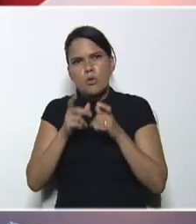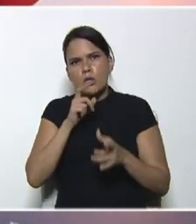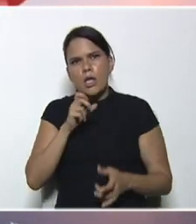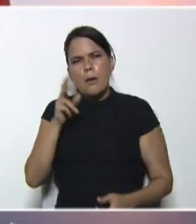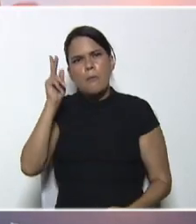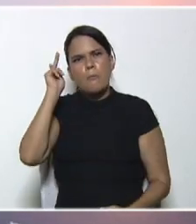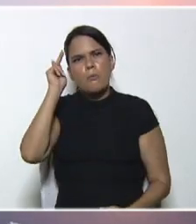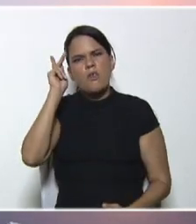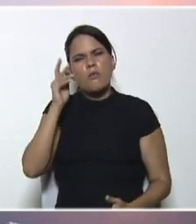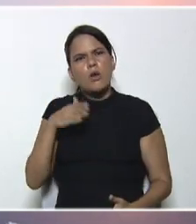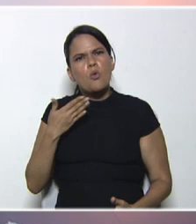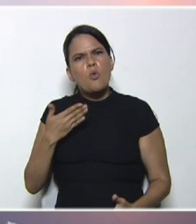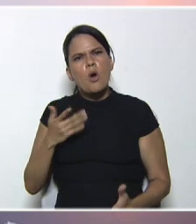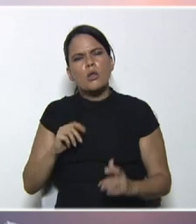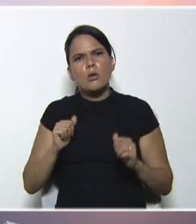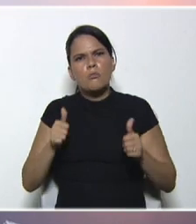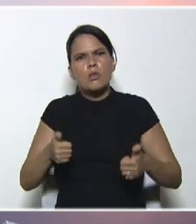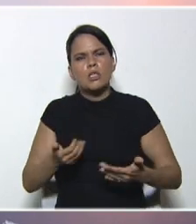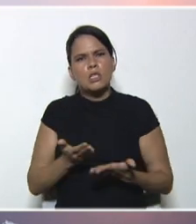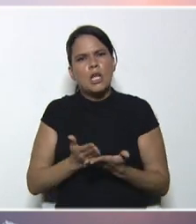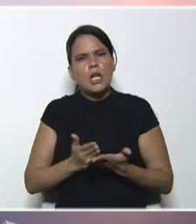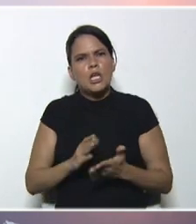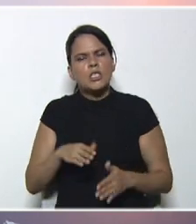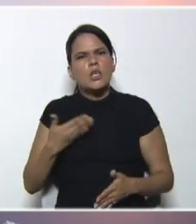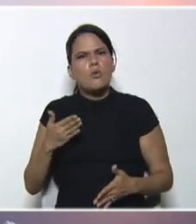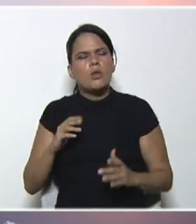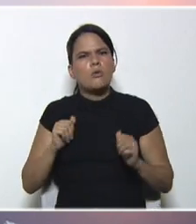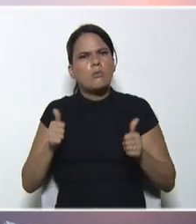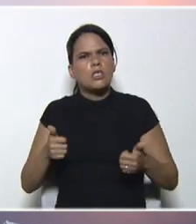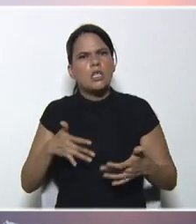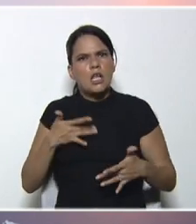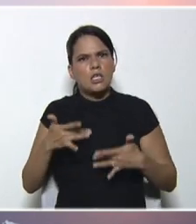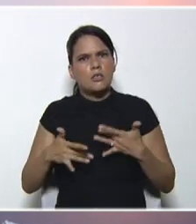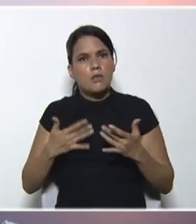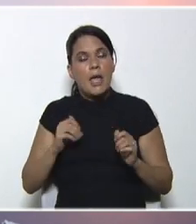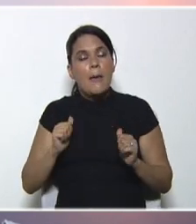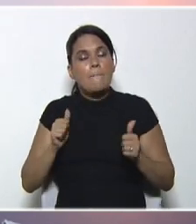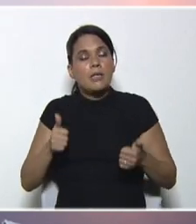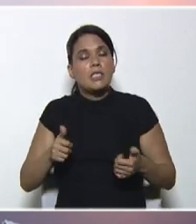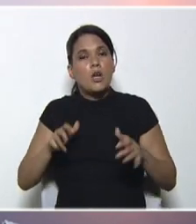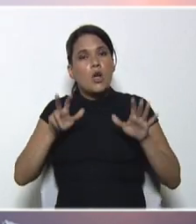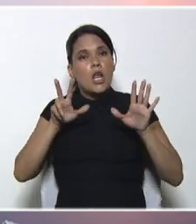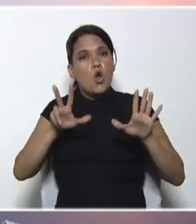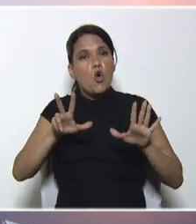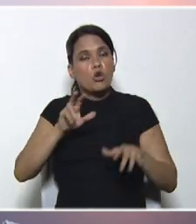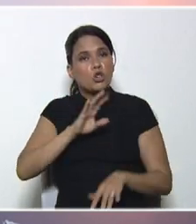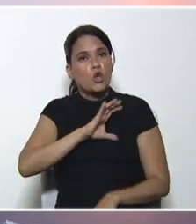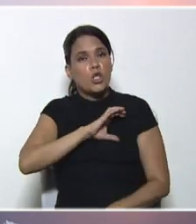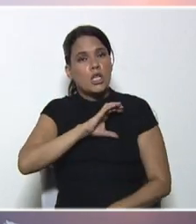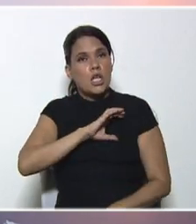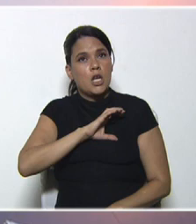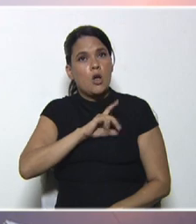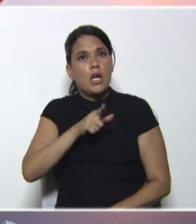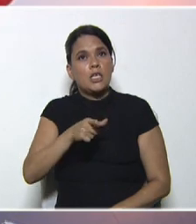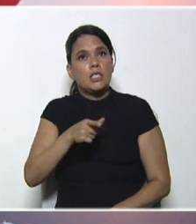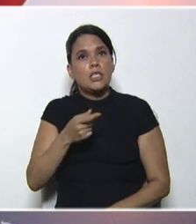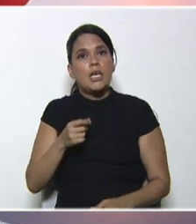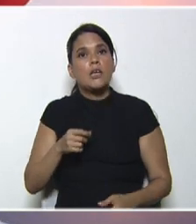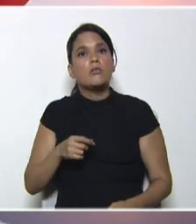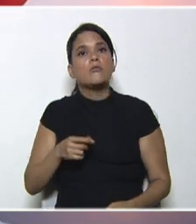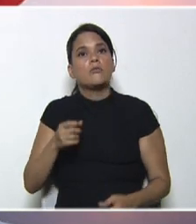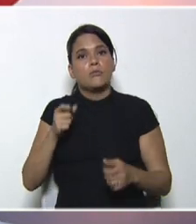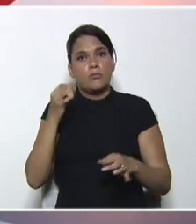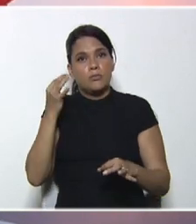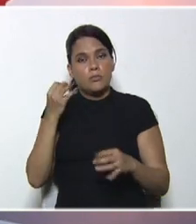¿cuándo comenzarán las clases? ¿Cuándo comenzarán las actividades? Comenzaron el día 8 de enero, así que activarnos y a ponernos al día.